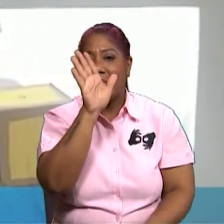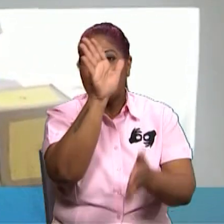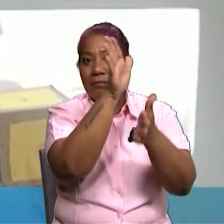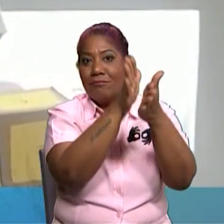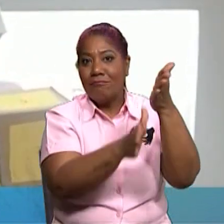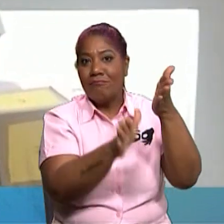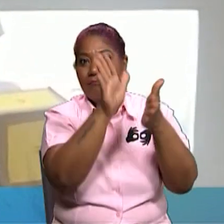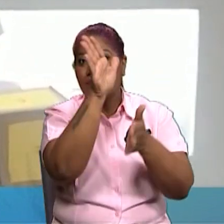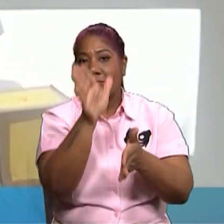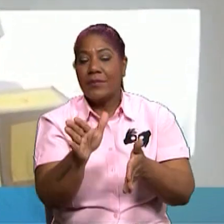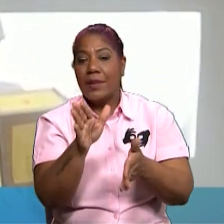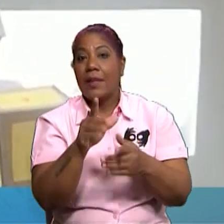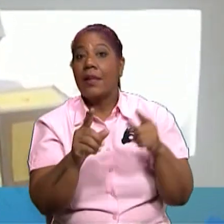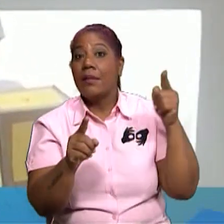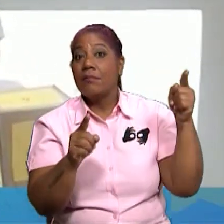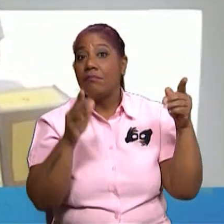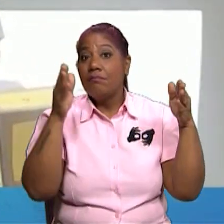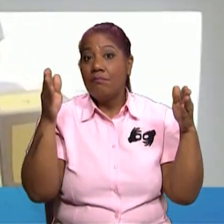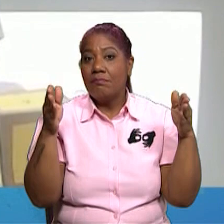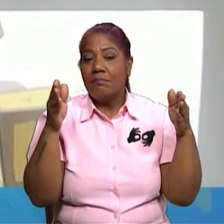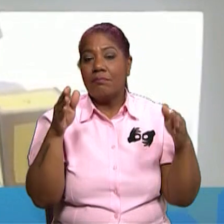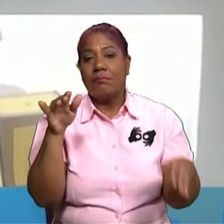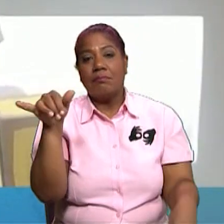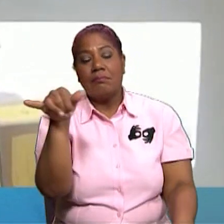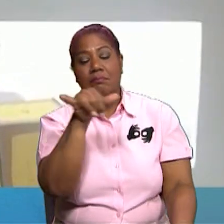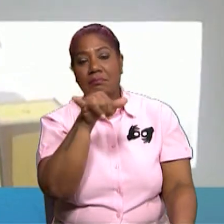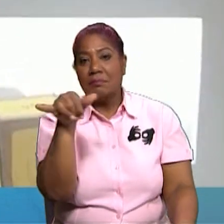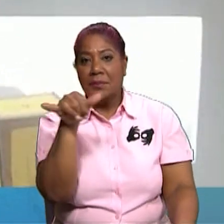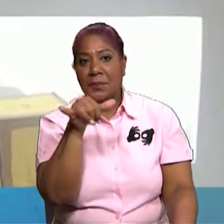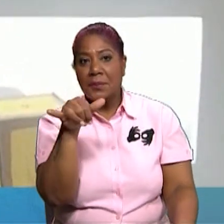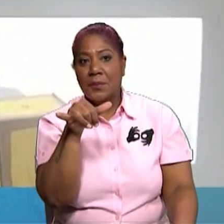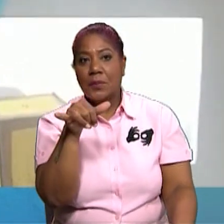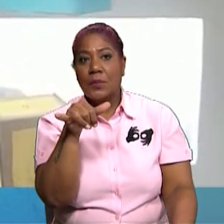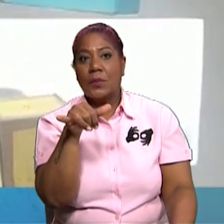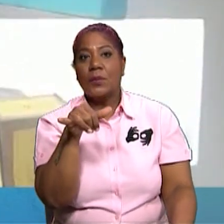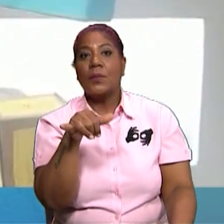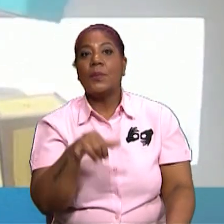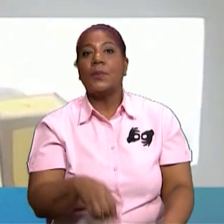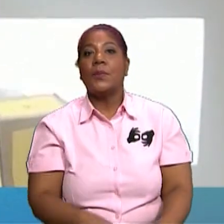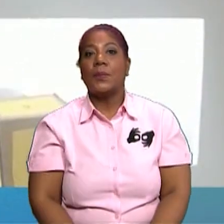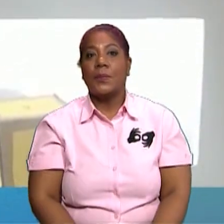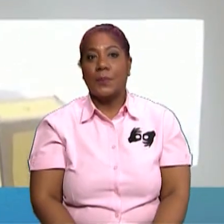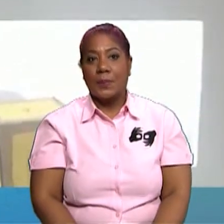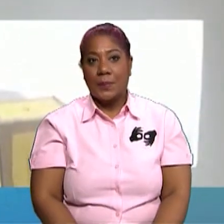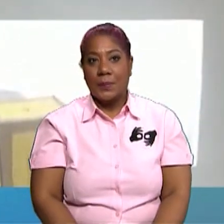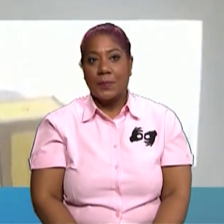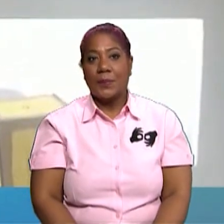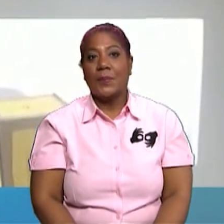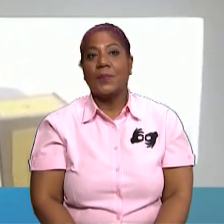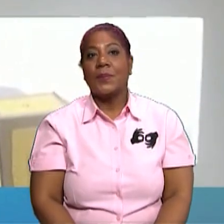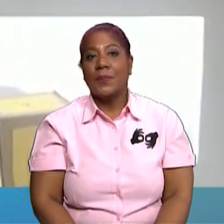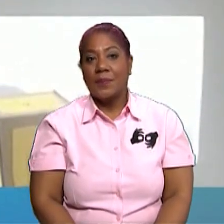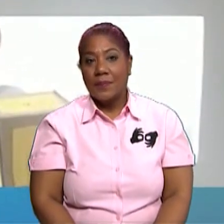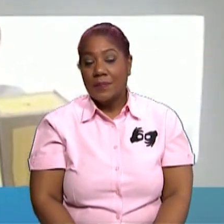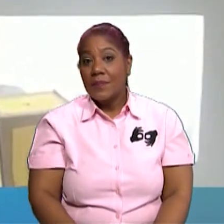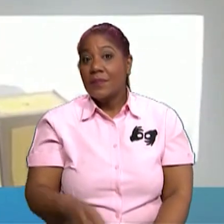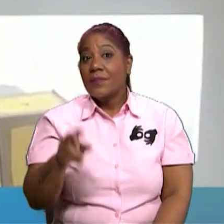caras opuestas son del mismo tamaño. 1 y 2.